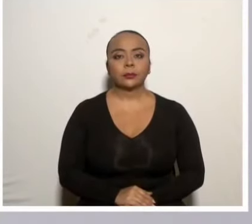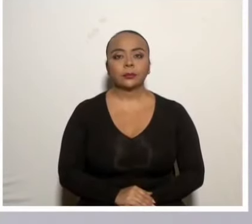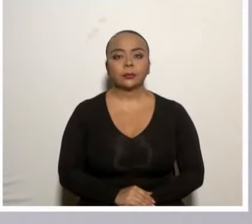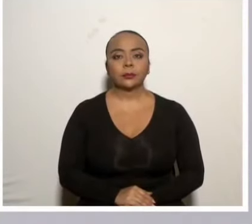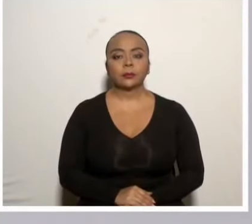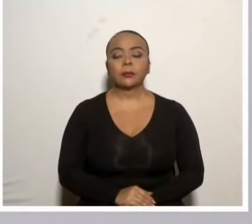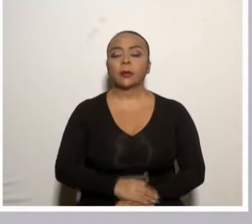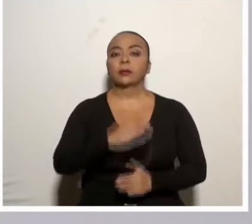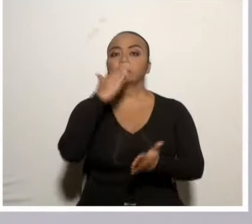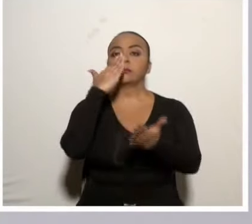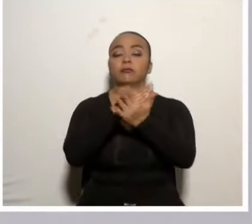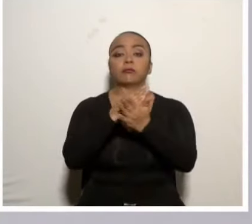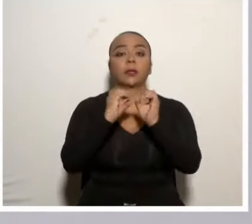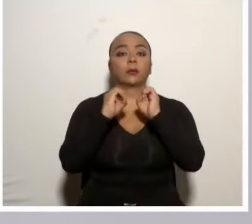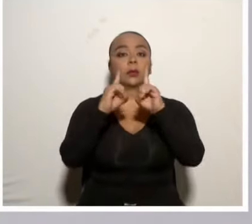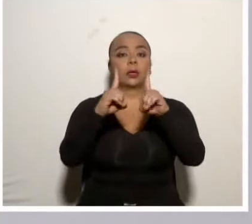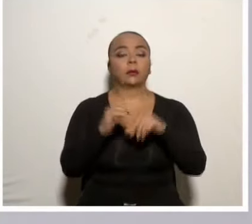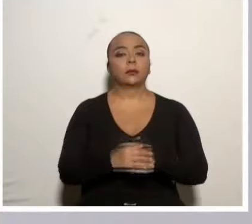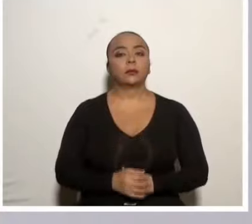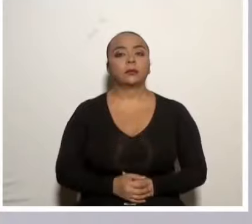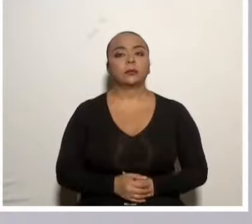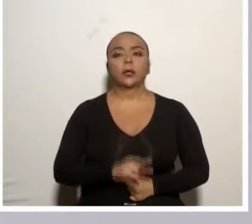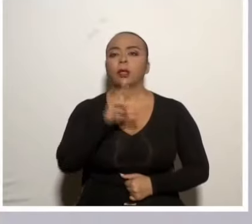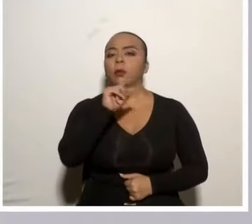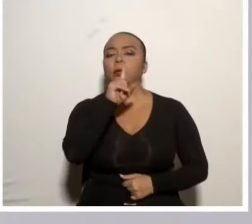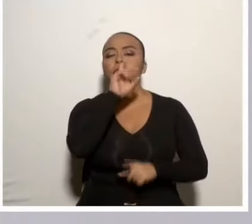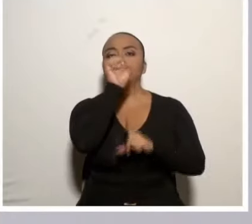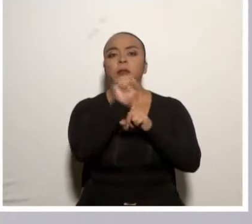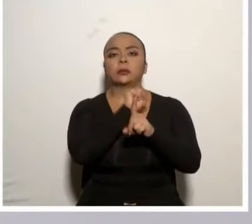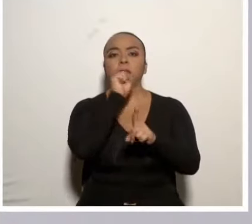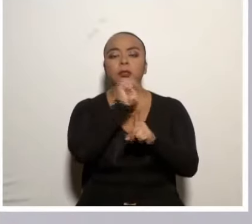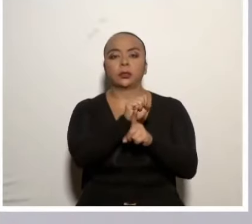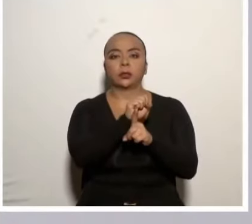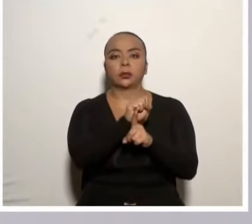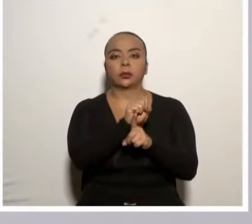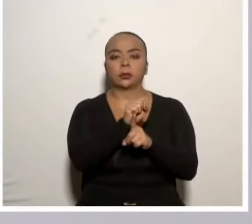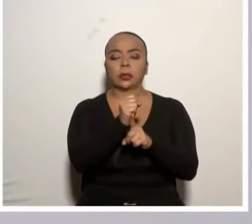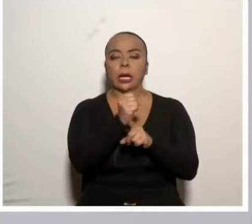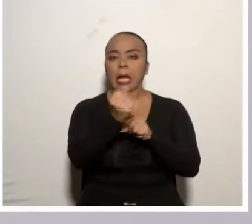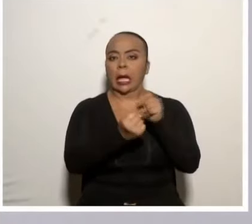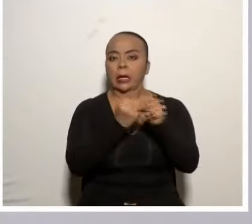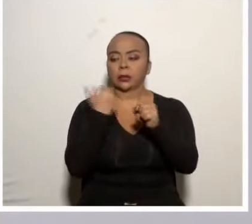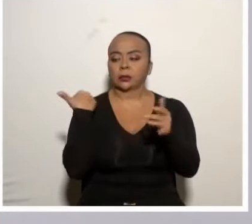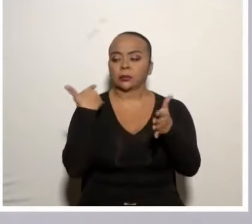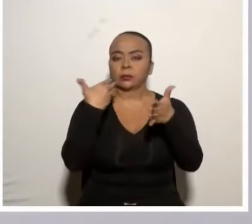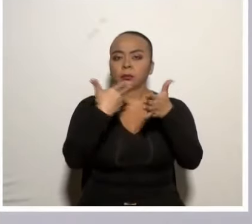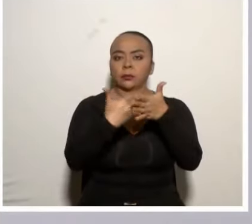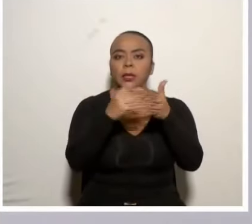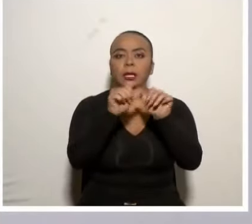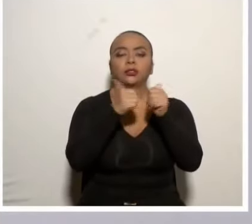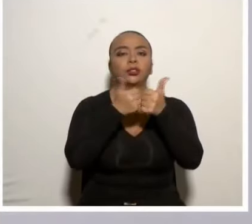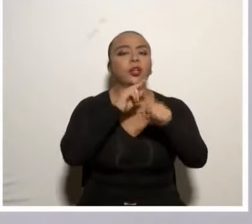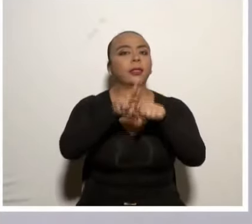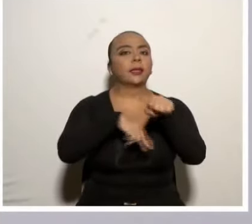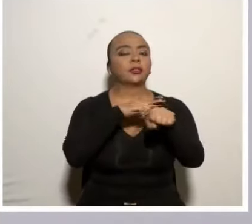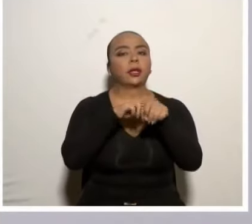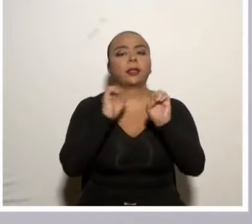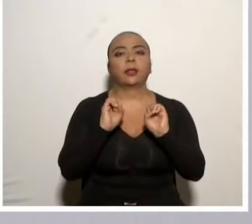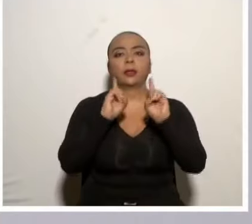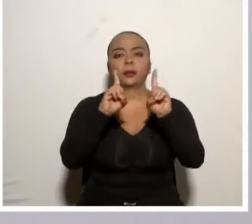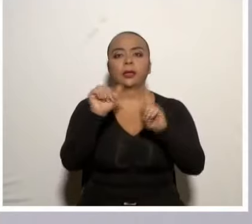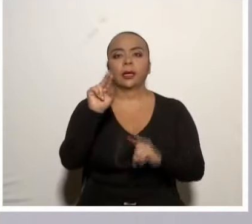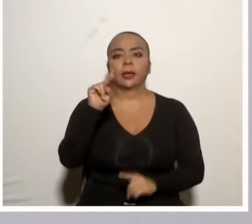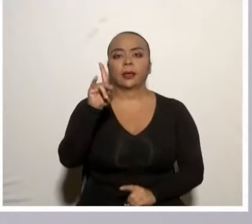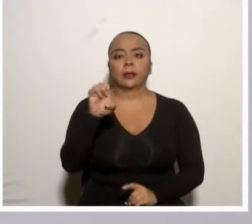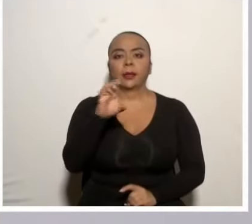El apagón educativo no es una situación que viene de hace unos años. Según la Asociación Nacional de Educadores,